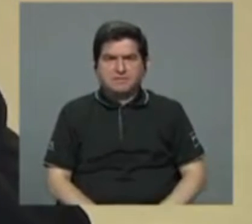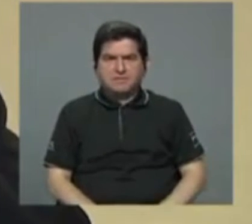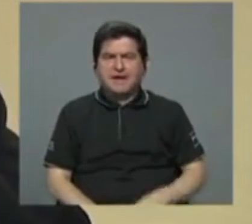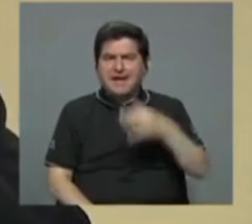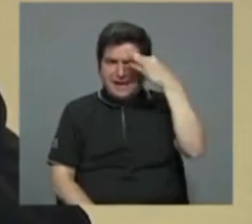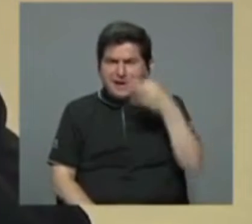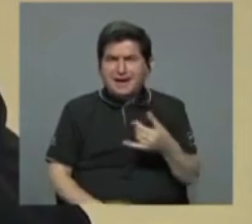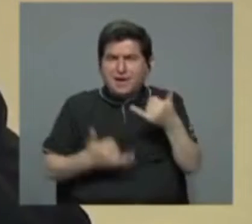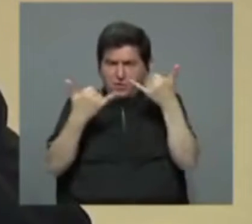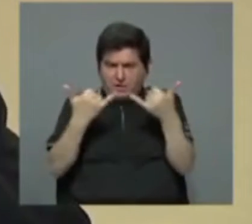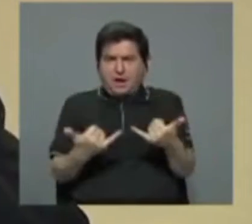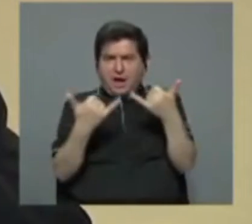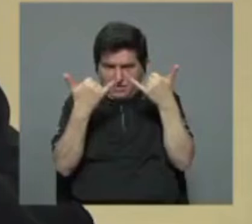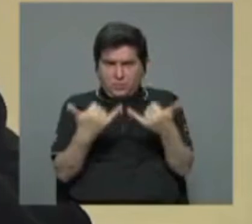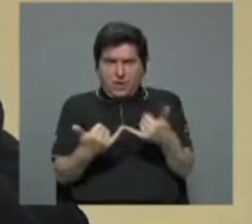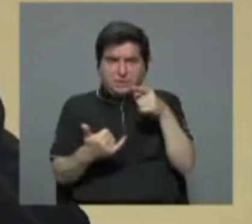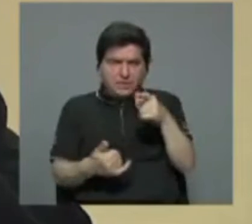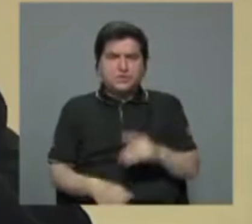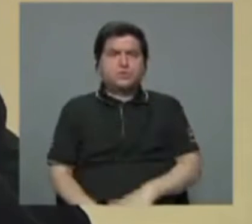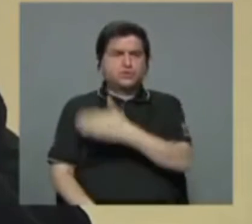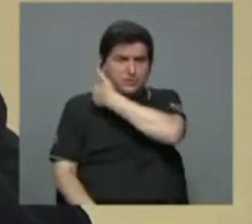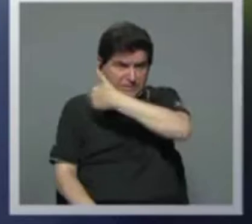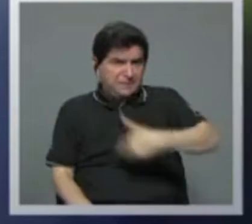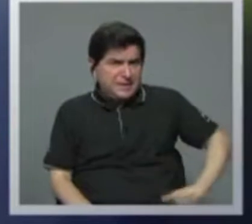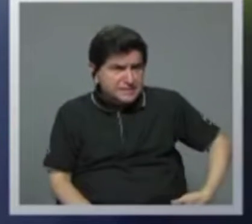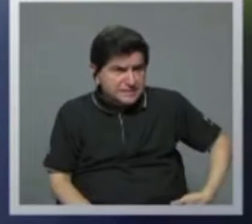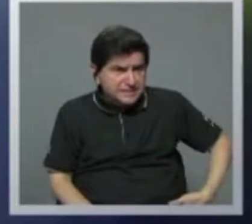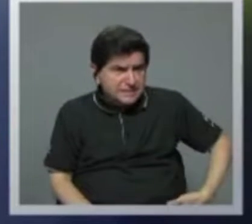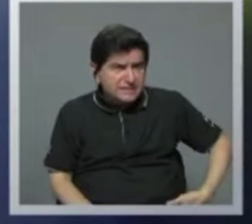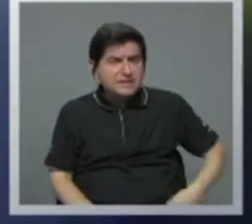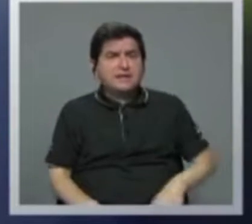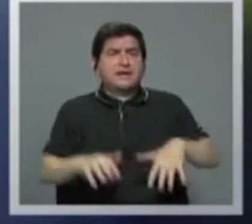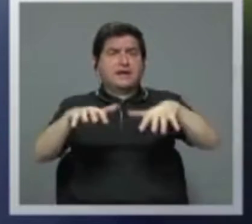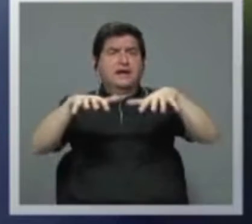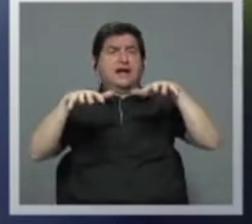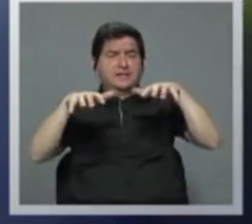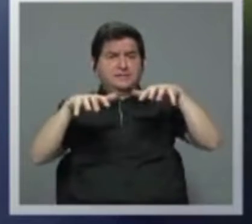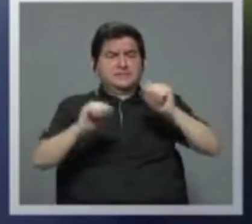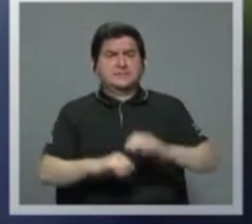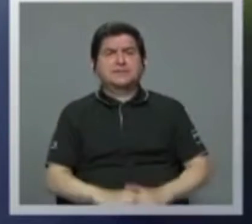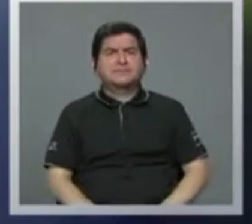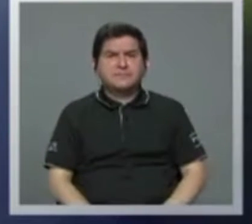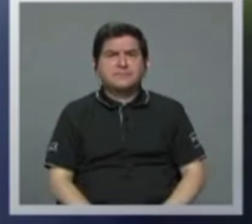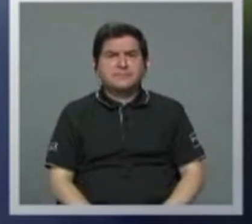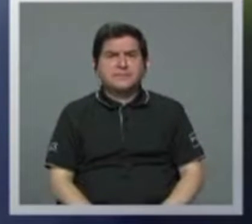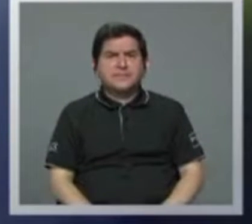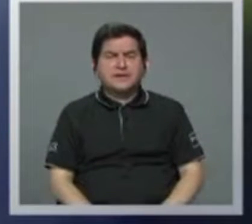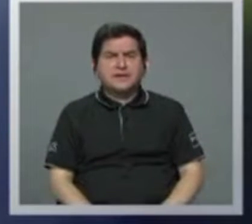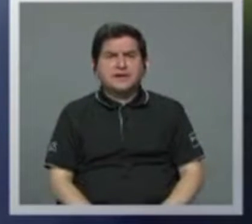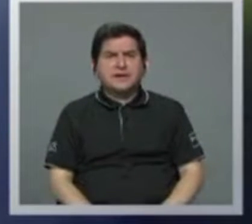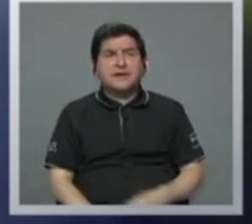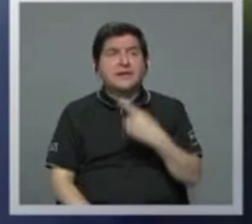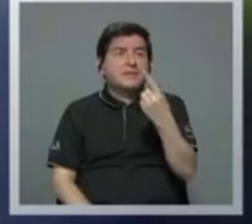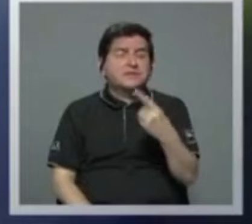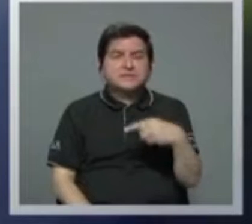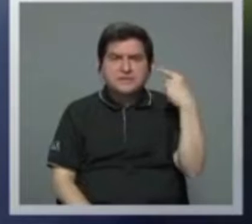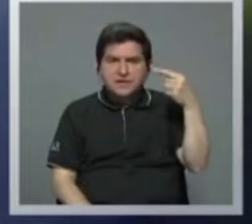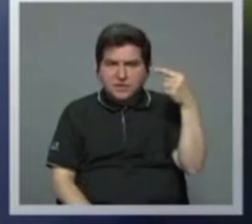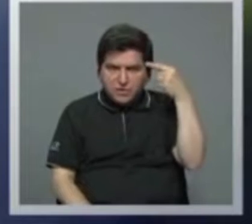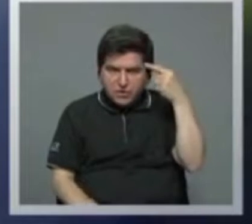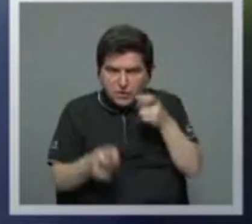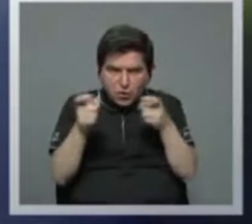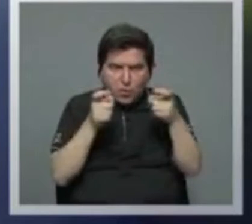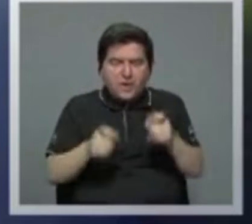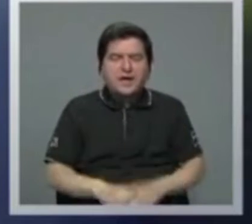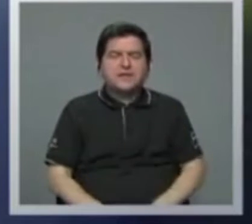creo que en este momento la estás presidiendo, la asamblea de, digamos, de gobernanza de la